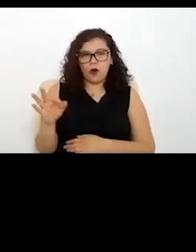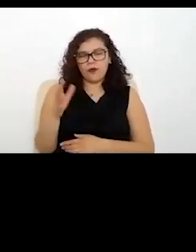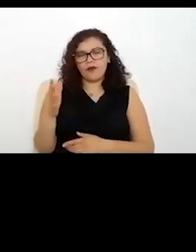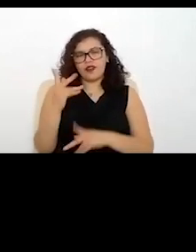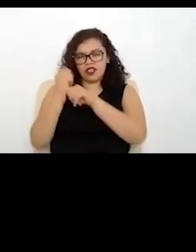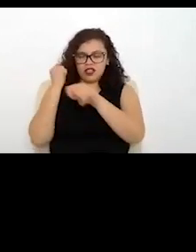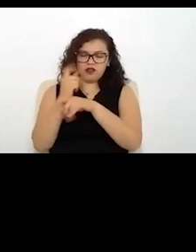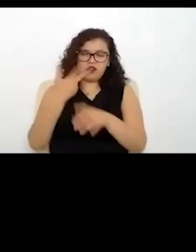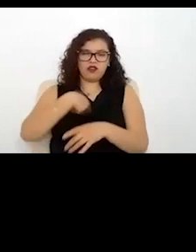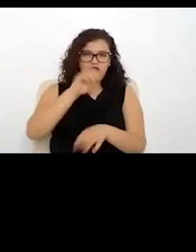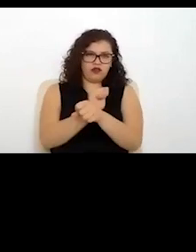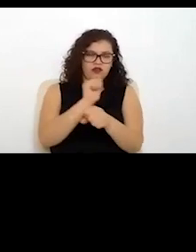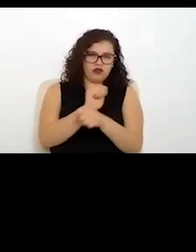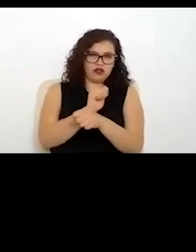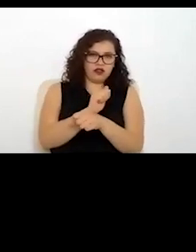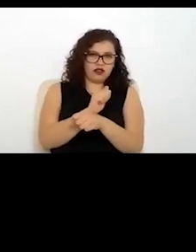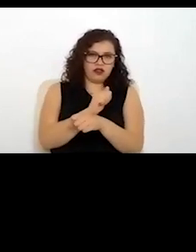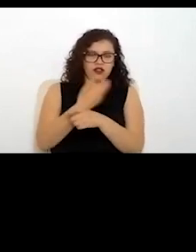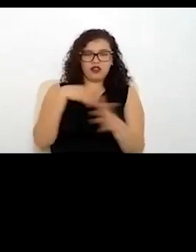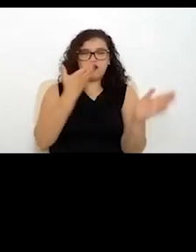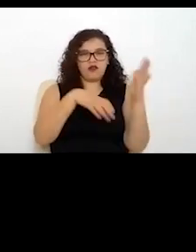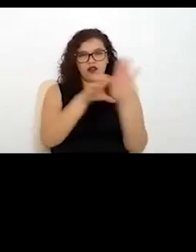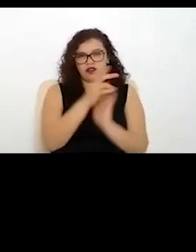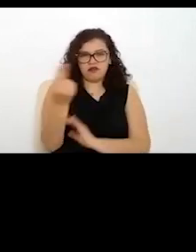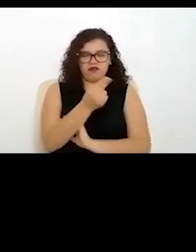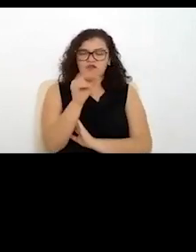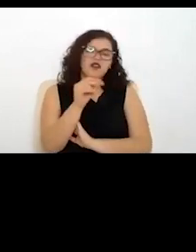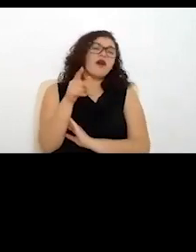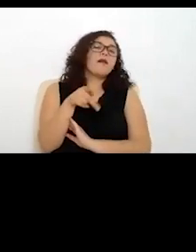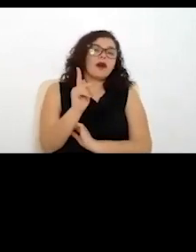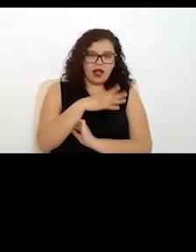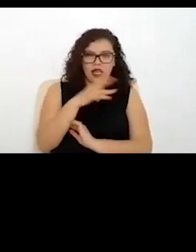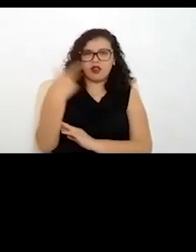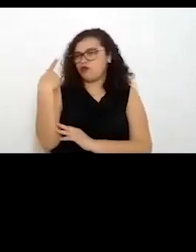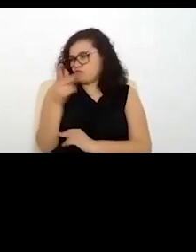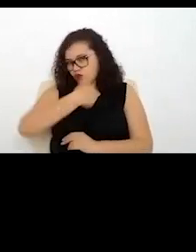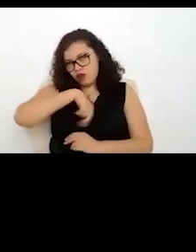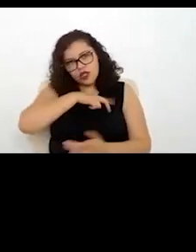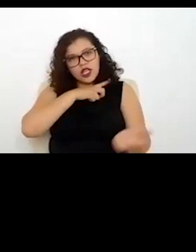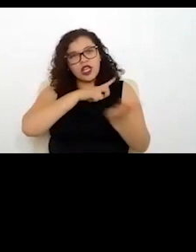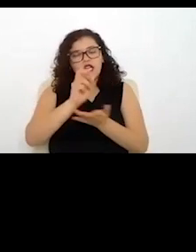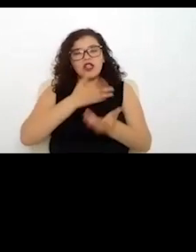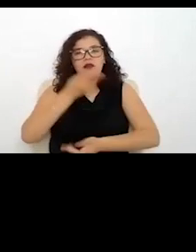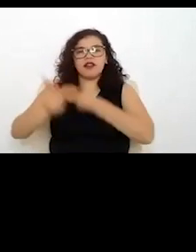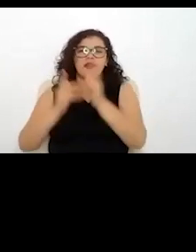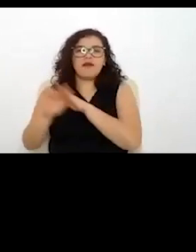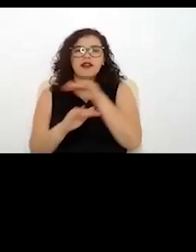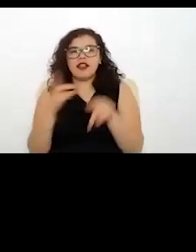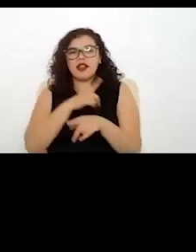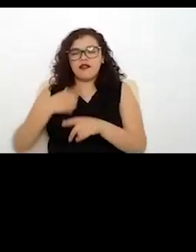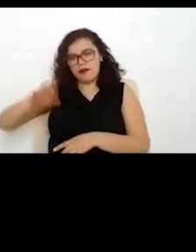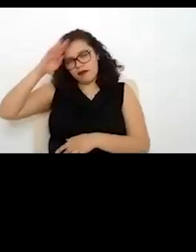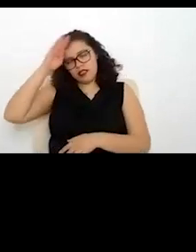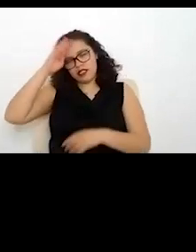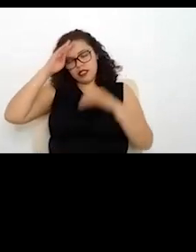en auto, pues no necesitamos realmente estas habitaciones. Sin embargo, es un derecho y es una de las prestaciones mínimas que se tienen que considerar